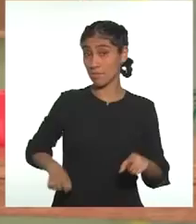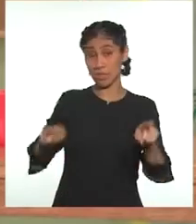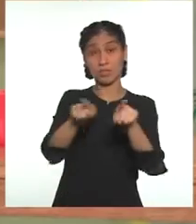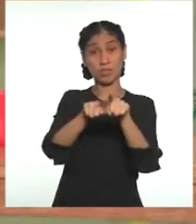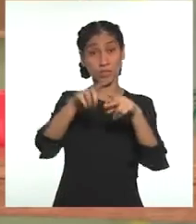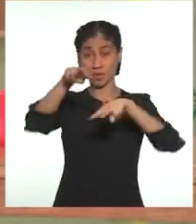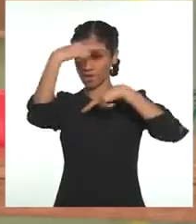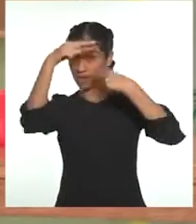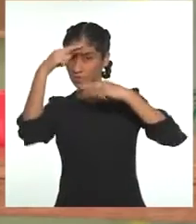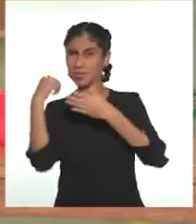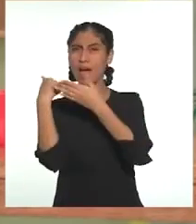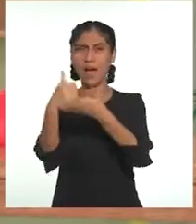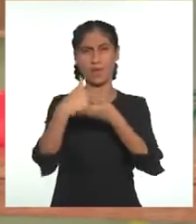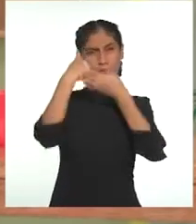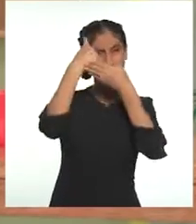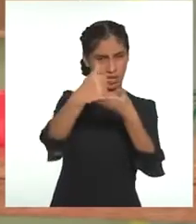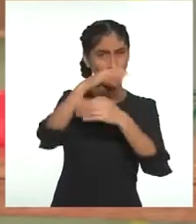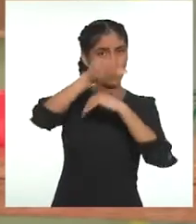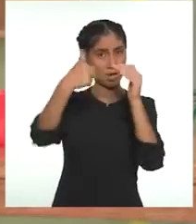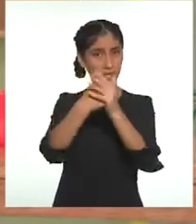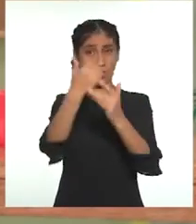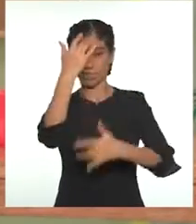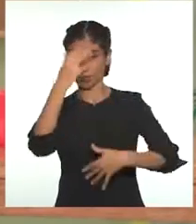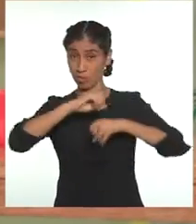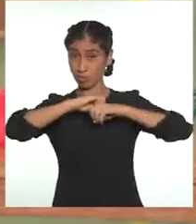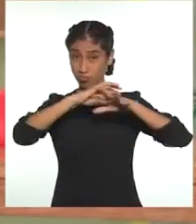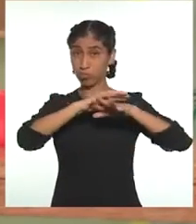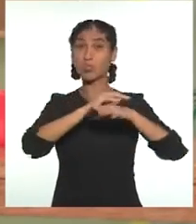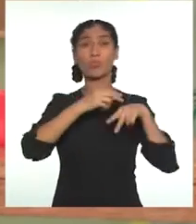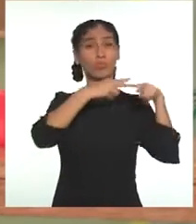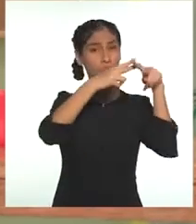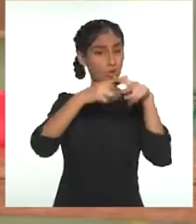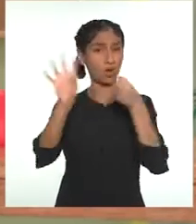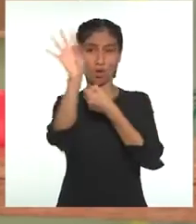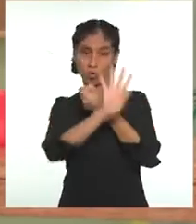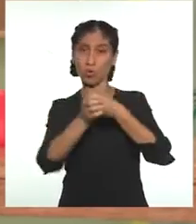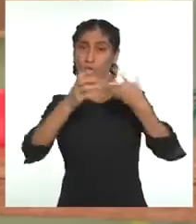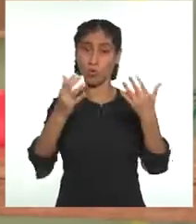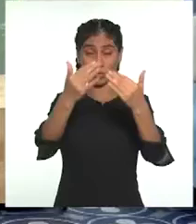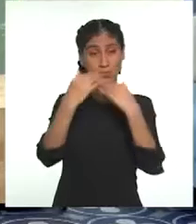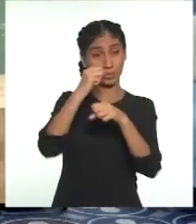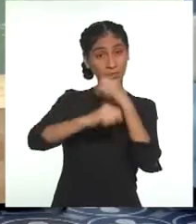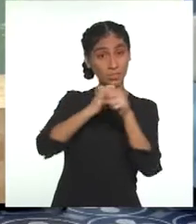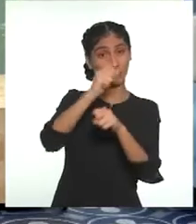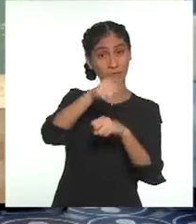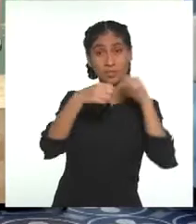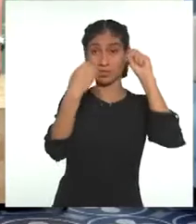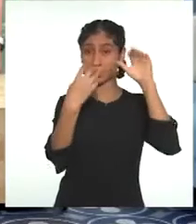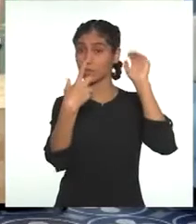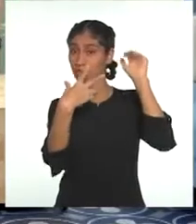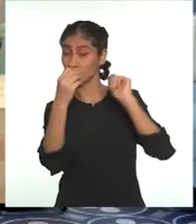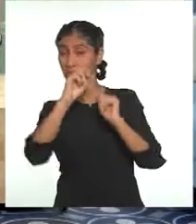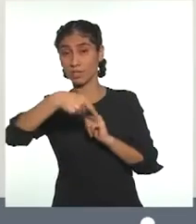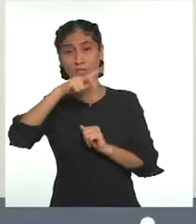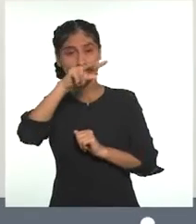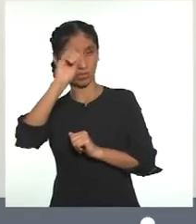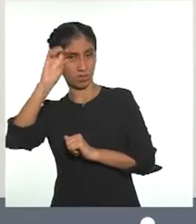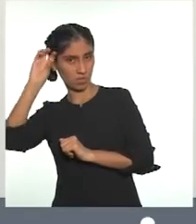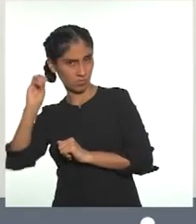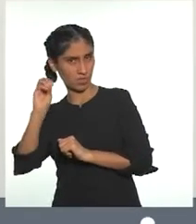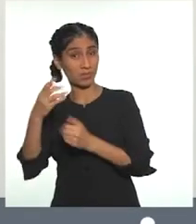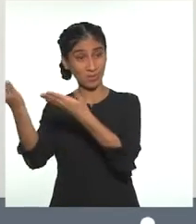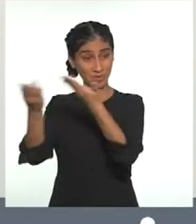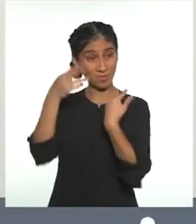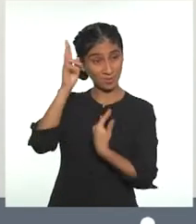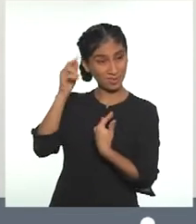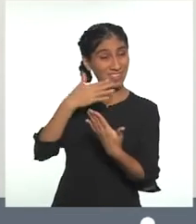prensa contribuyeron a enfrentar las pandemias en nuestro país entre 1980 y el 2000. Bienvenido, profesor.